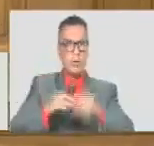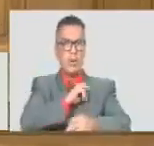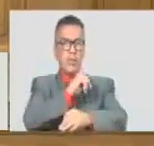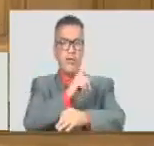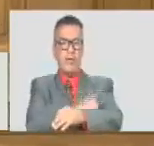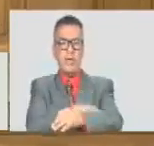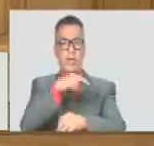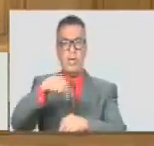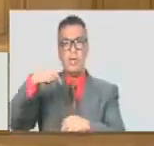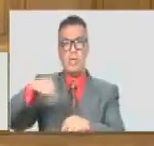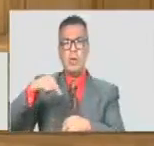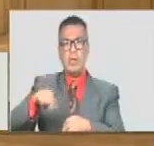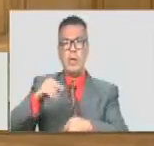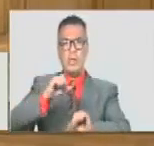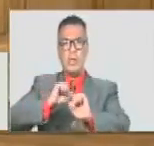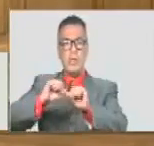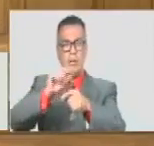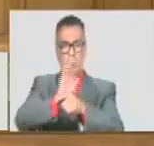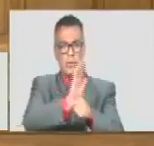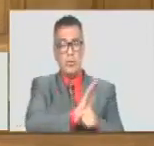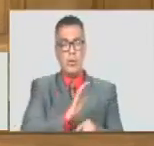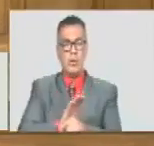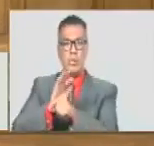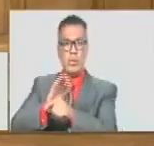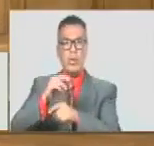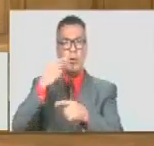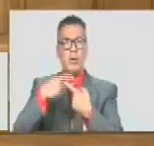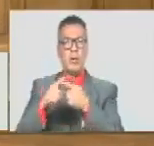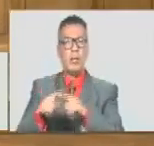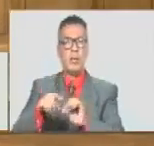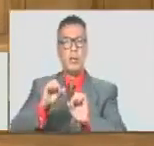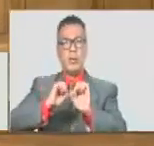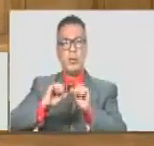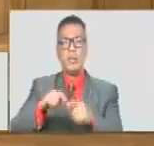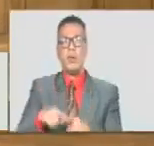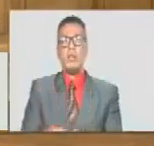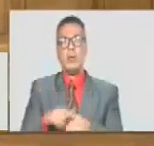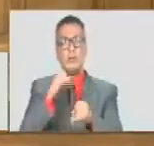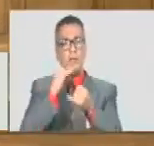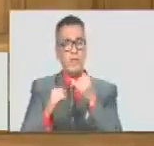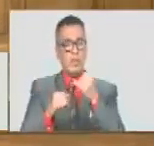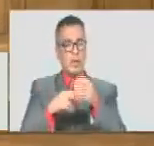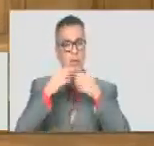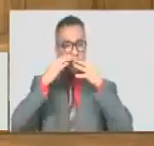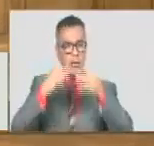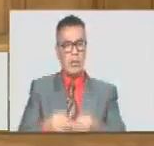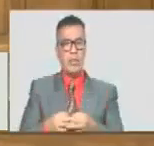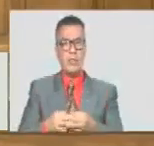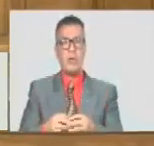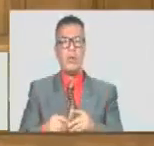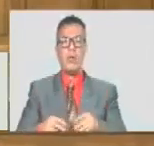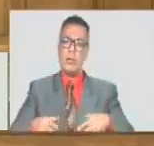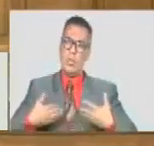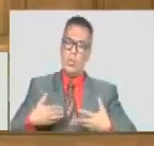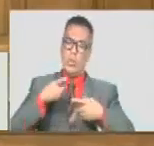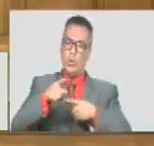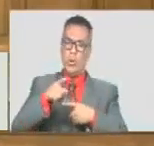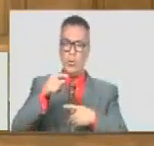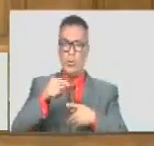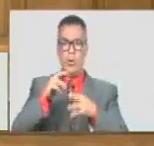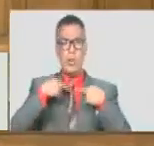la norma en cuanto a la protección de las personas víctimas de cualquier forma de discriminación. La finalidad es garantizar el goce y el libre